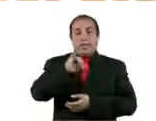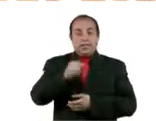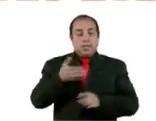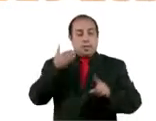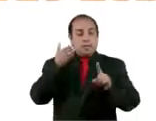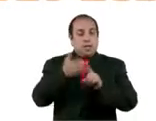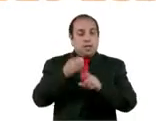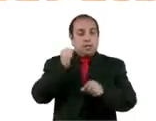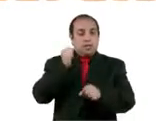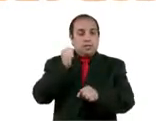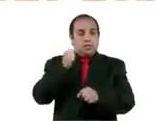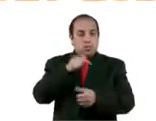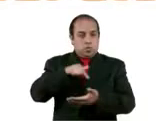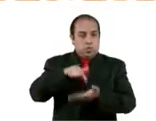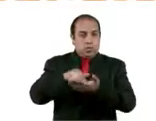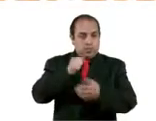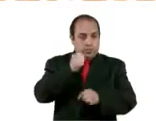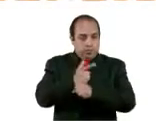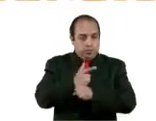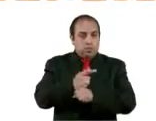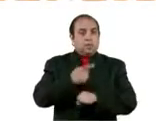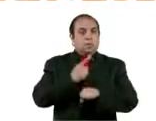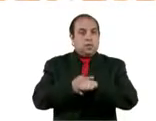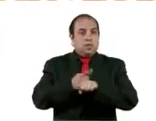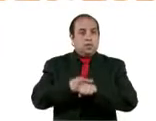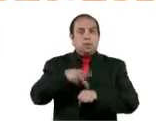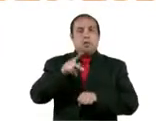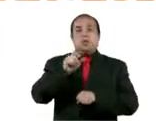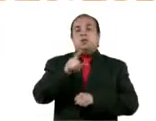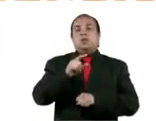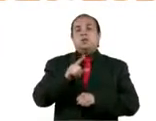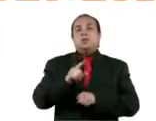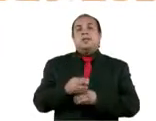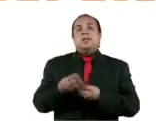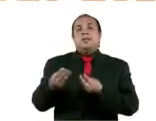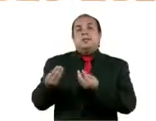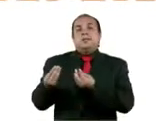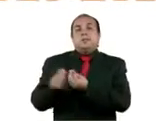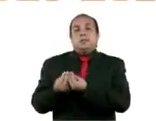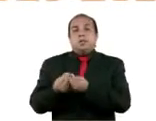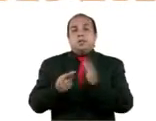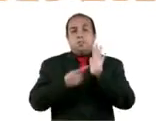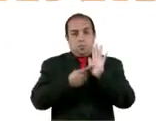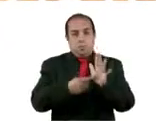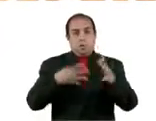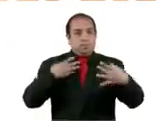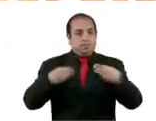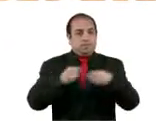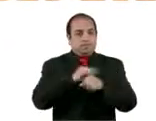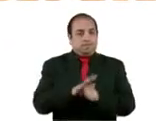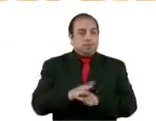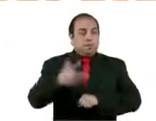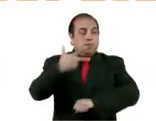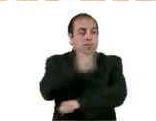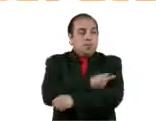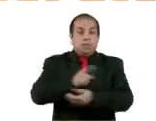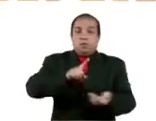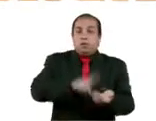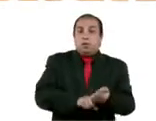detección, en los módulos de detección, pero también codo con codo, y lo mostró la pandemia y la vacunación en particular,